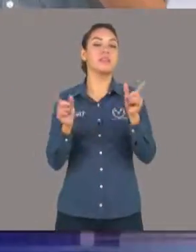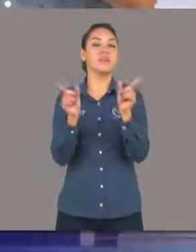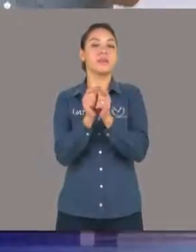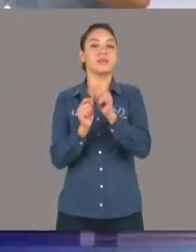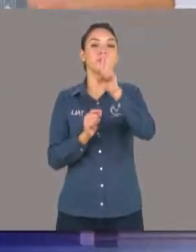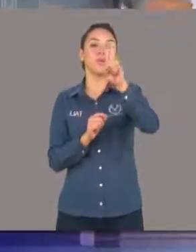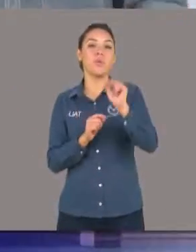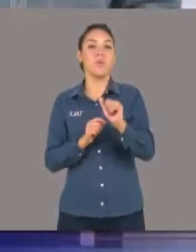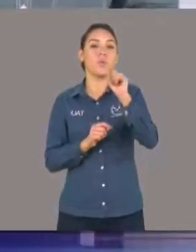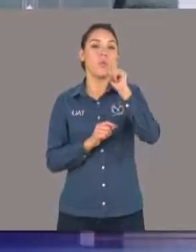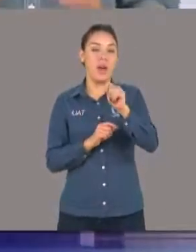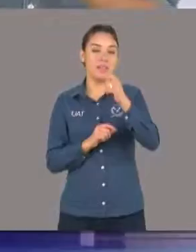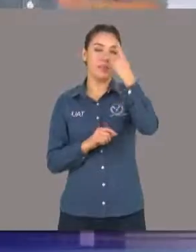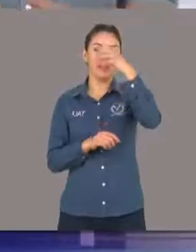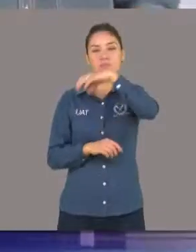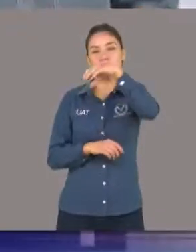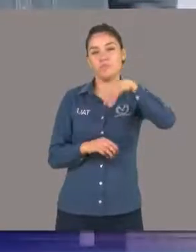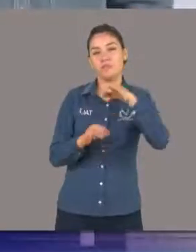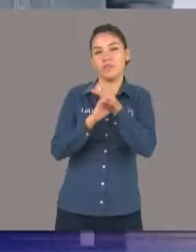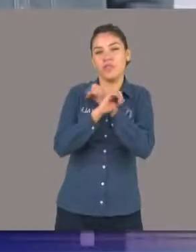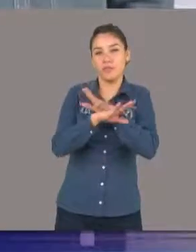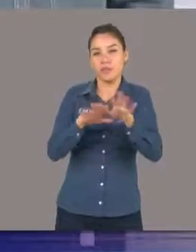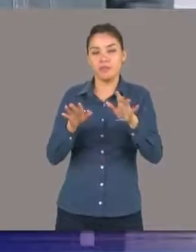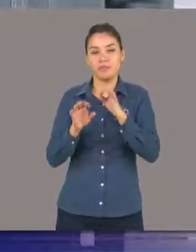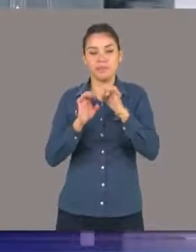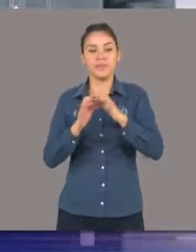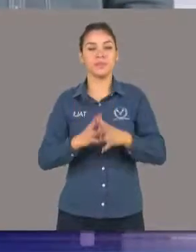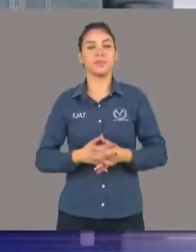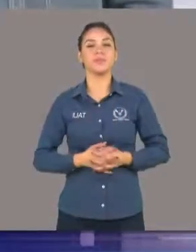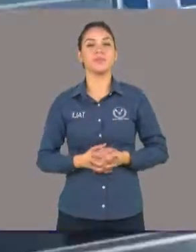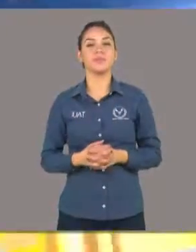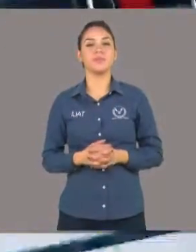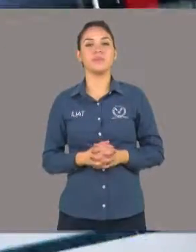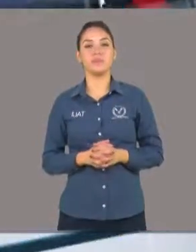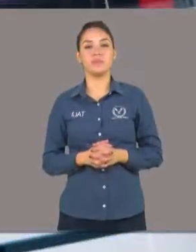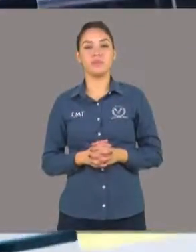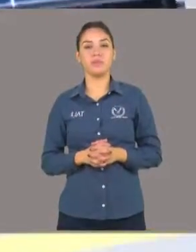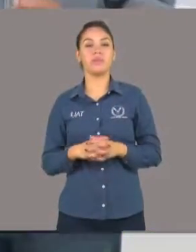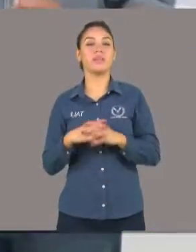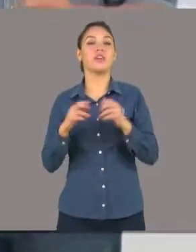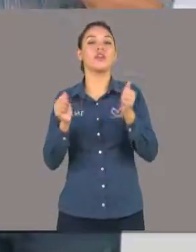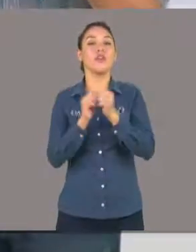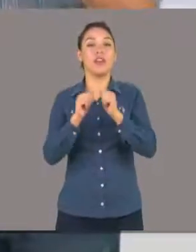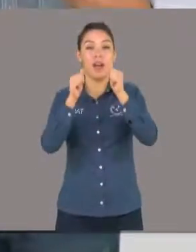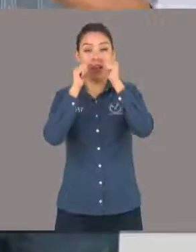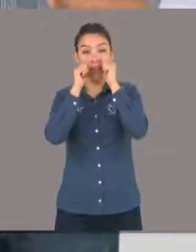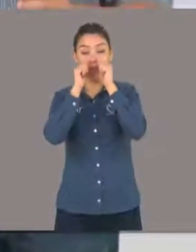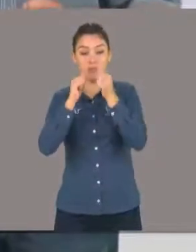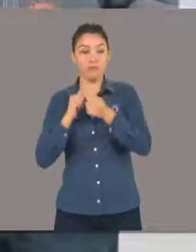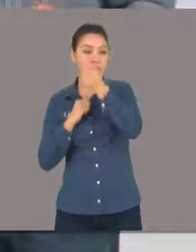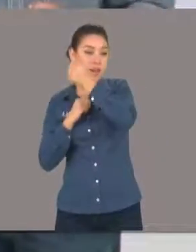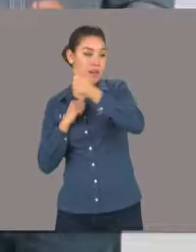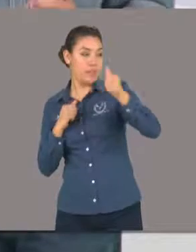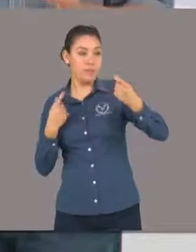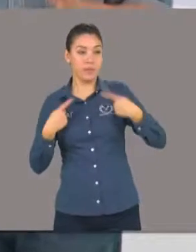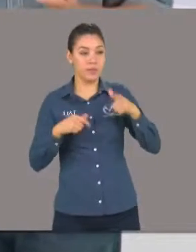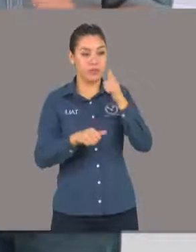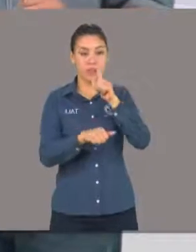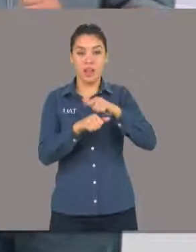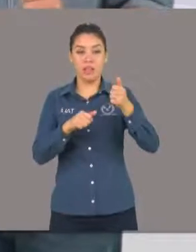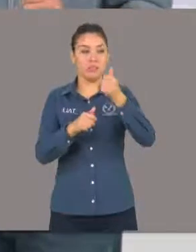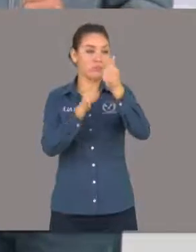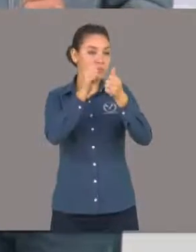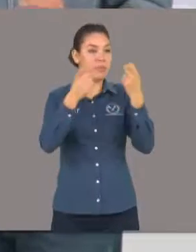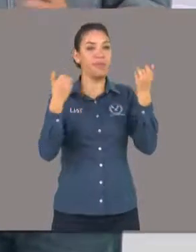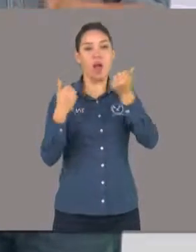Estas son las Breves Guad y haremos un recorrido informativo por los campus universitarios. Mediante una atención personalizada para